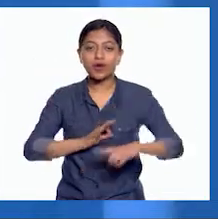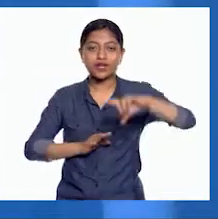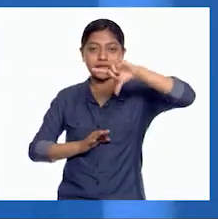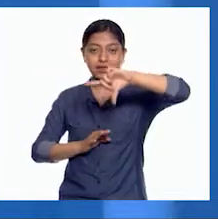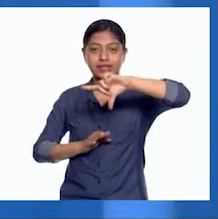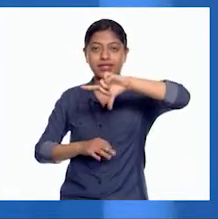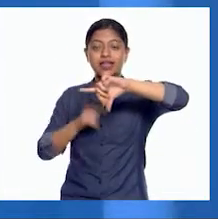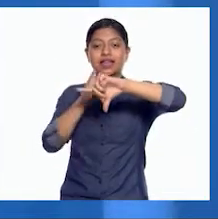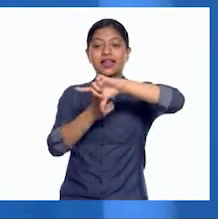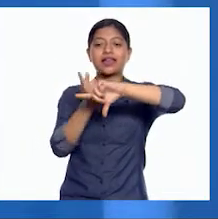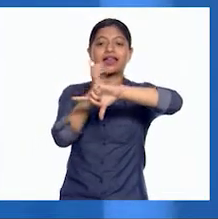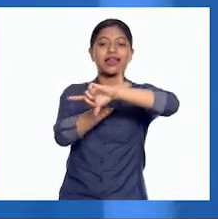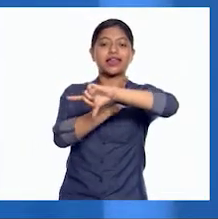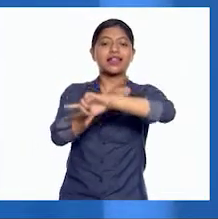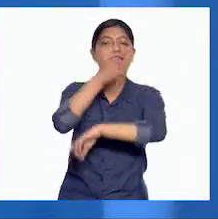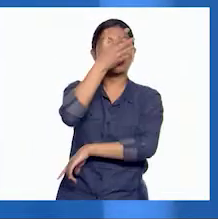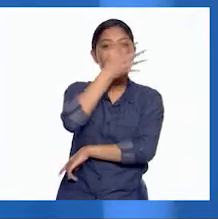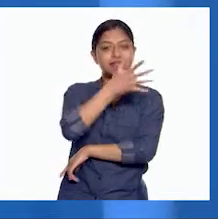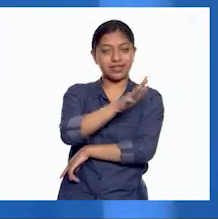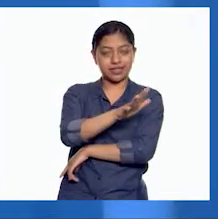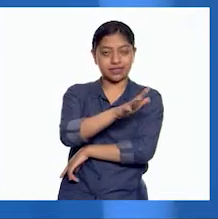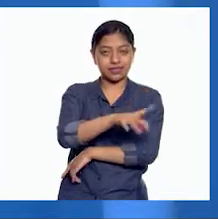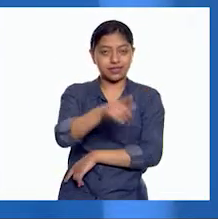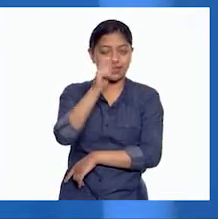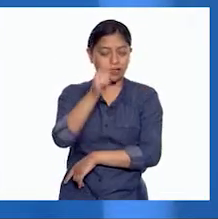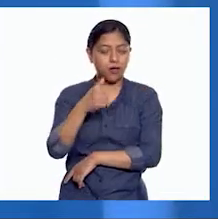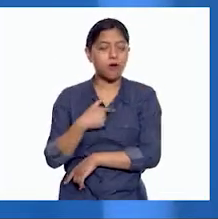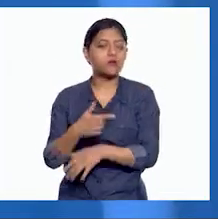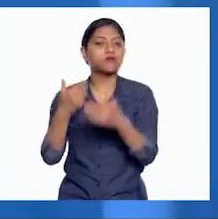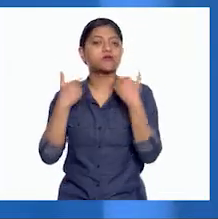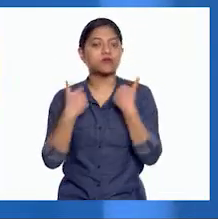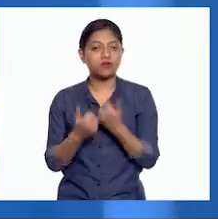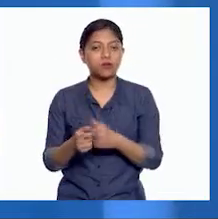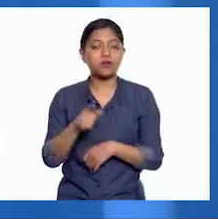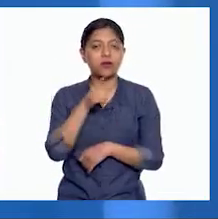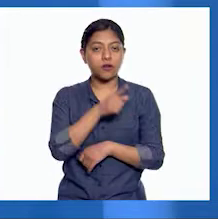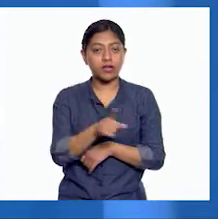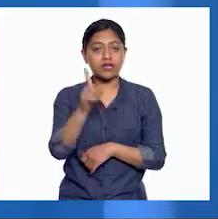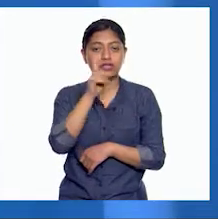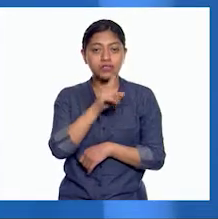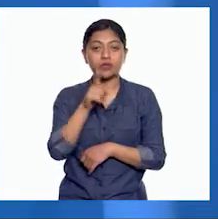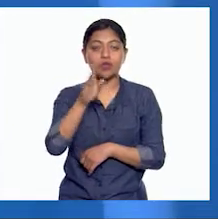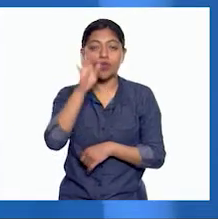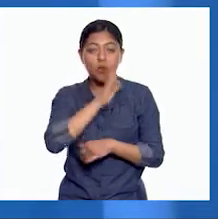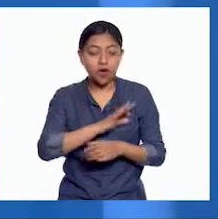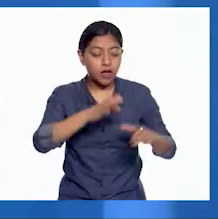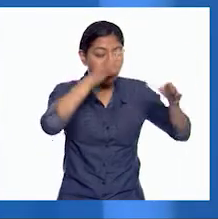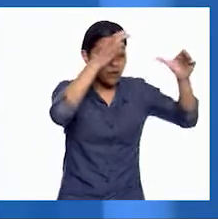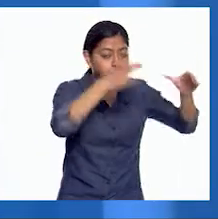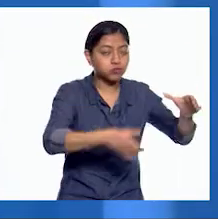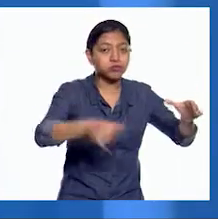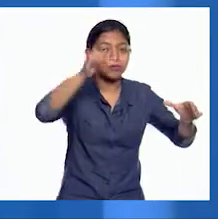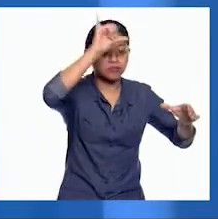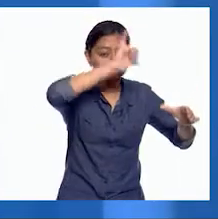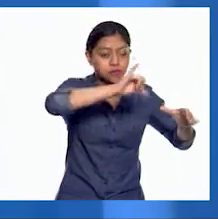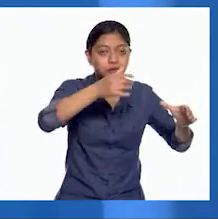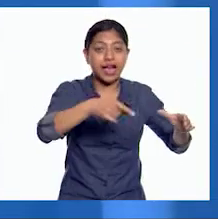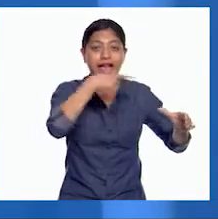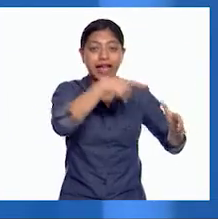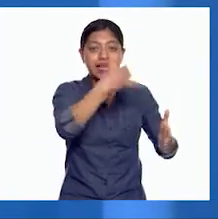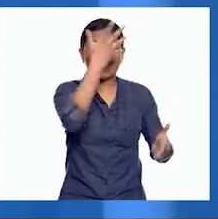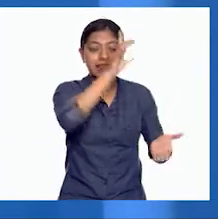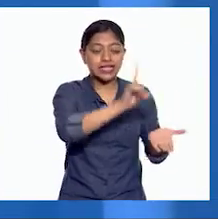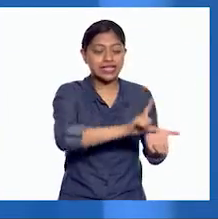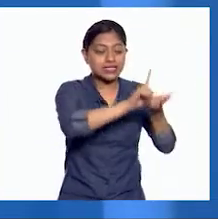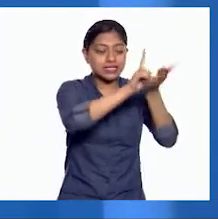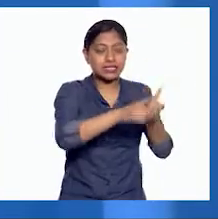adelantando a mi propia respuesta. Por lo tanto, mi conclusión es que se pueden utilizar garrafones de 10 litros para envasar